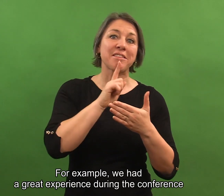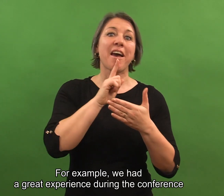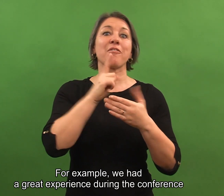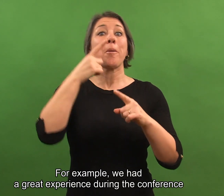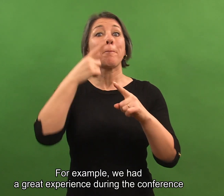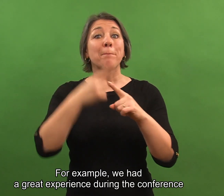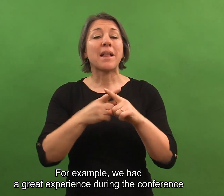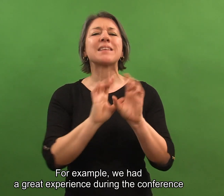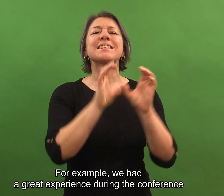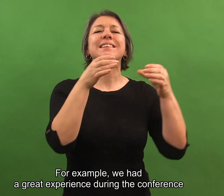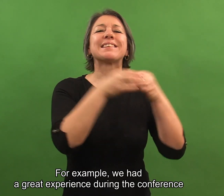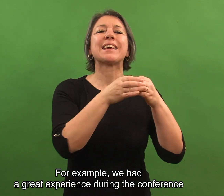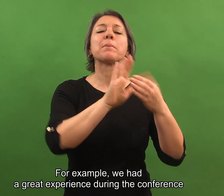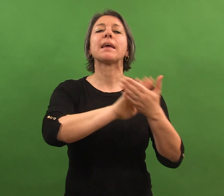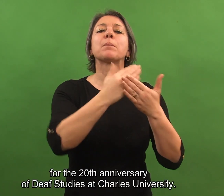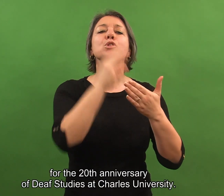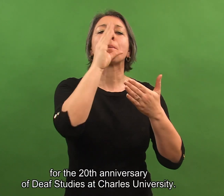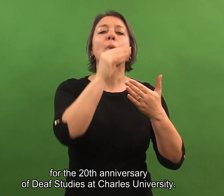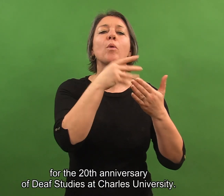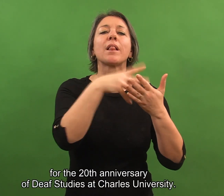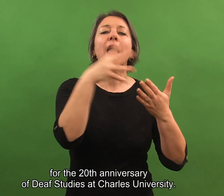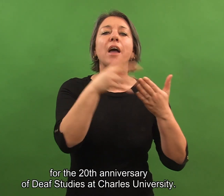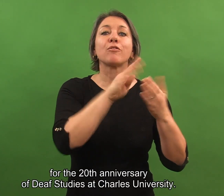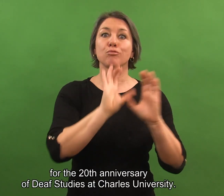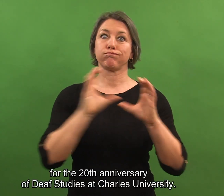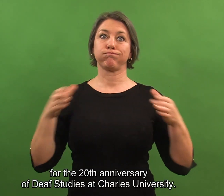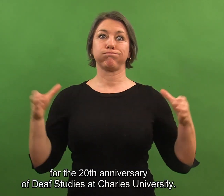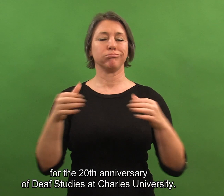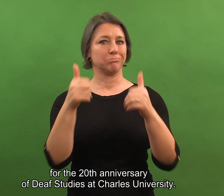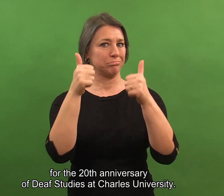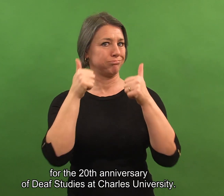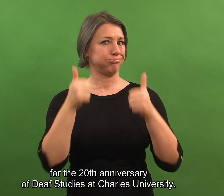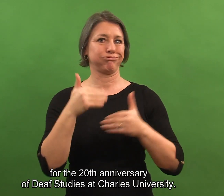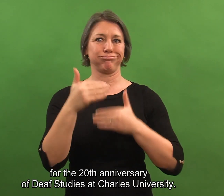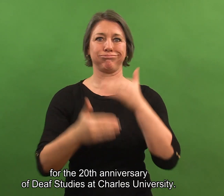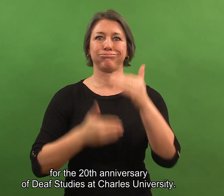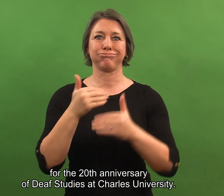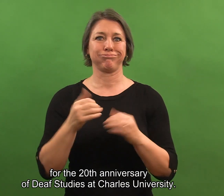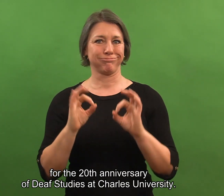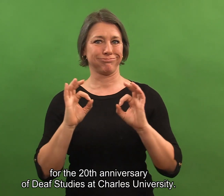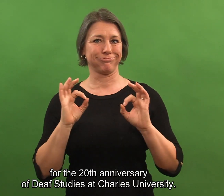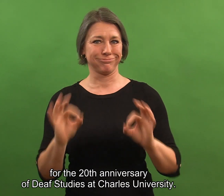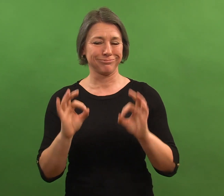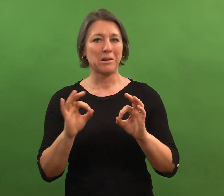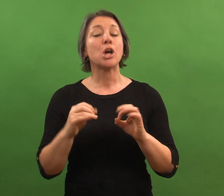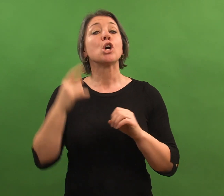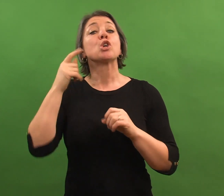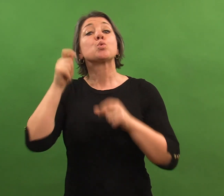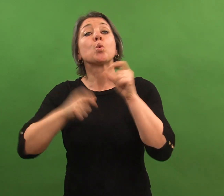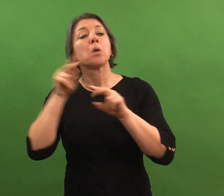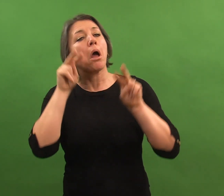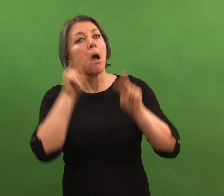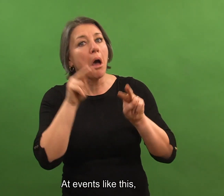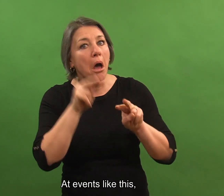y sordos y con intérpretes de conferencias. Tuvimos apenas una experiencia muy